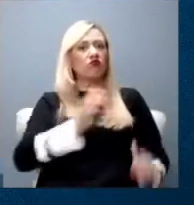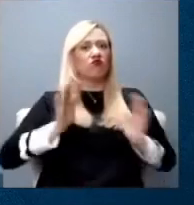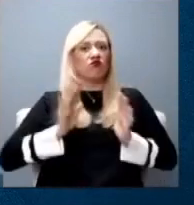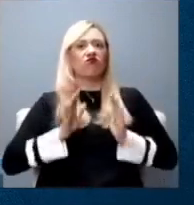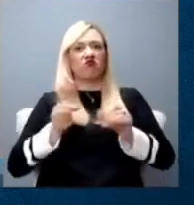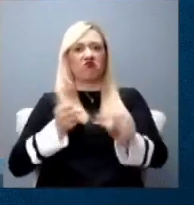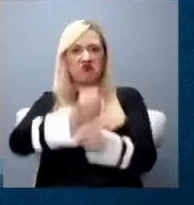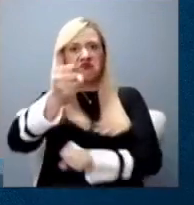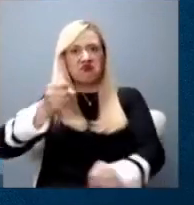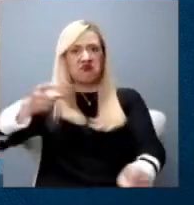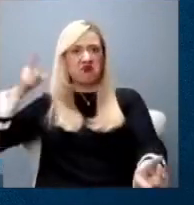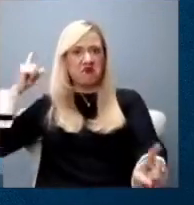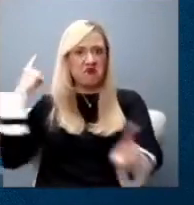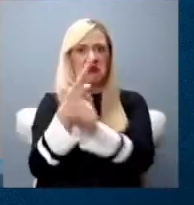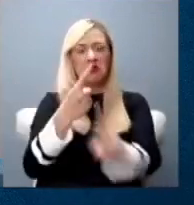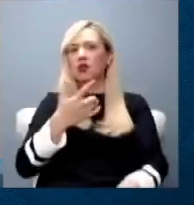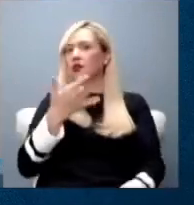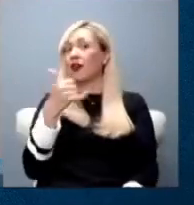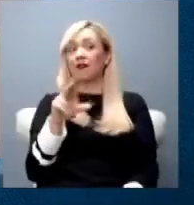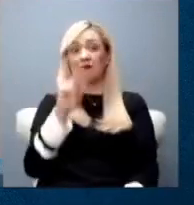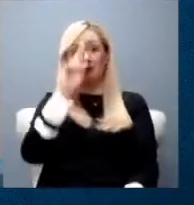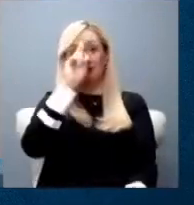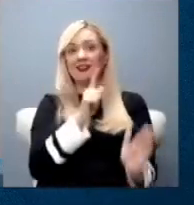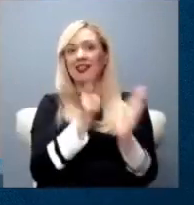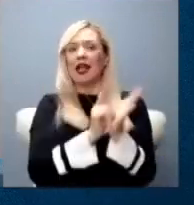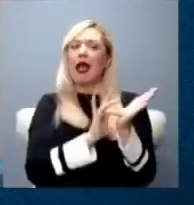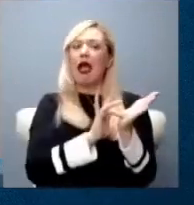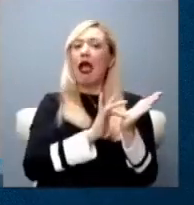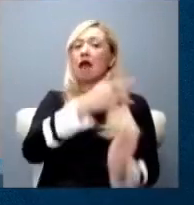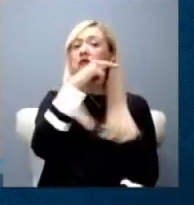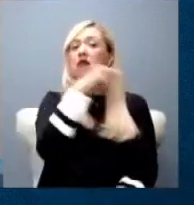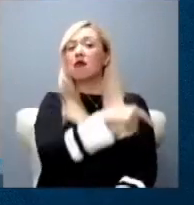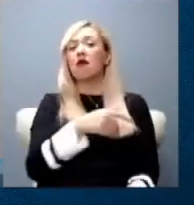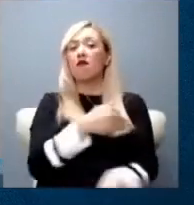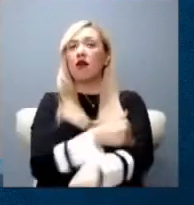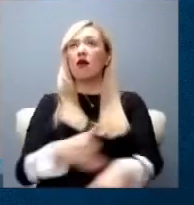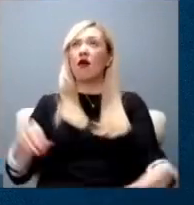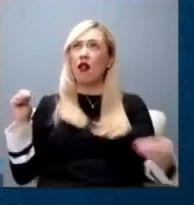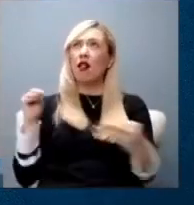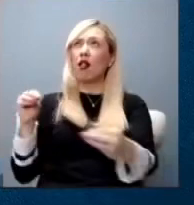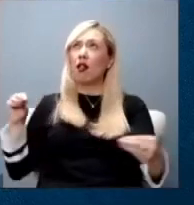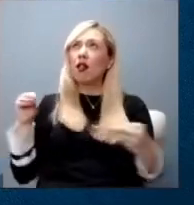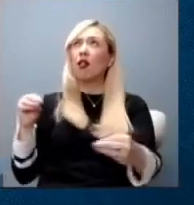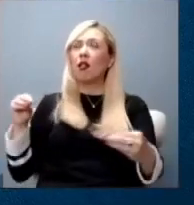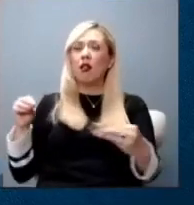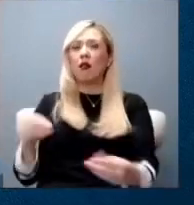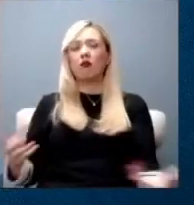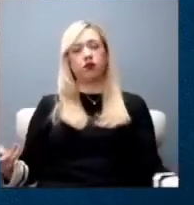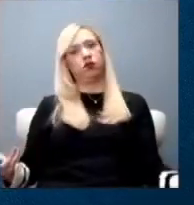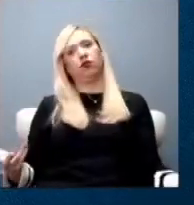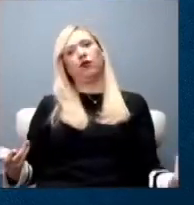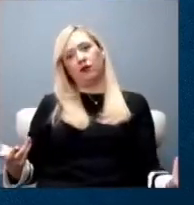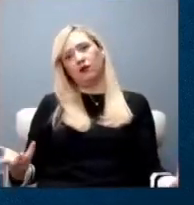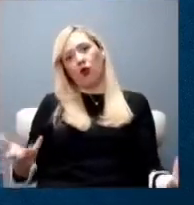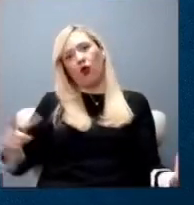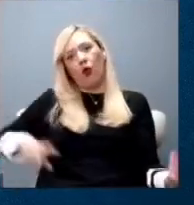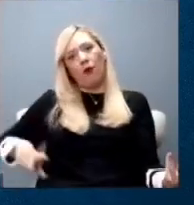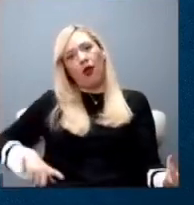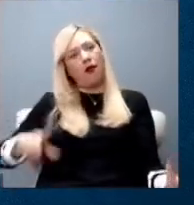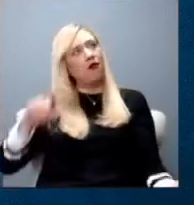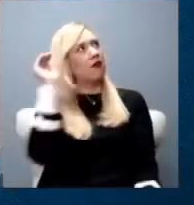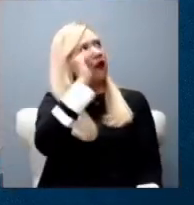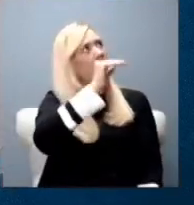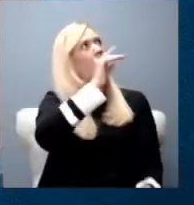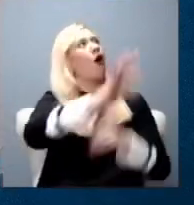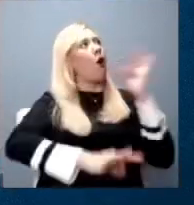militares. Entonces tenemos que entender que una decisión de la Corte nos impacta a todas las personas y por lo tanto también necesitamos exigir a nuestros gobiernos que